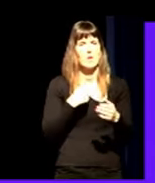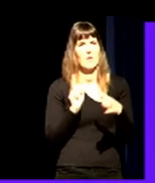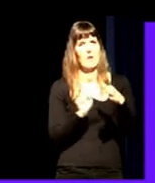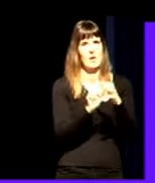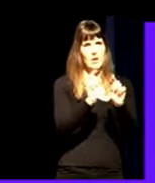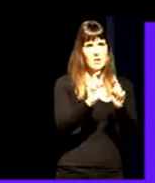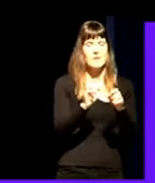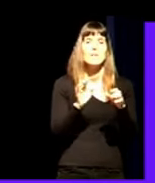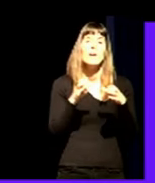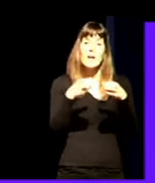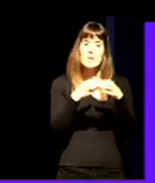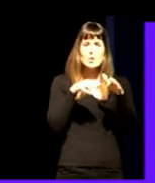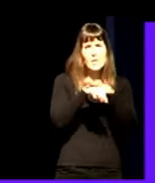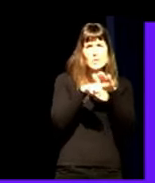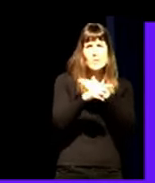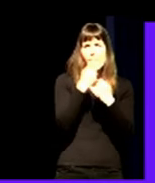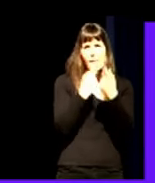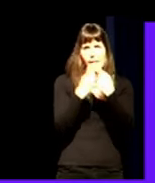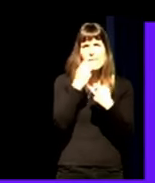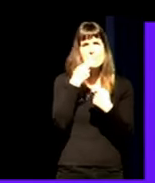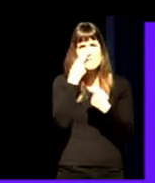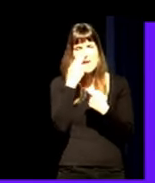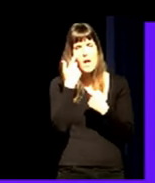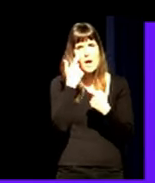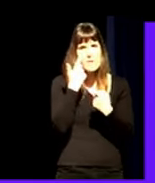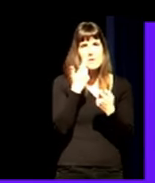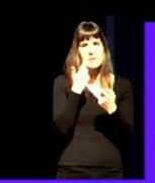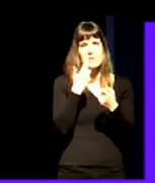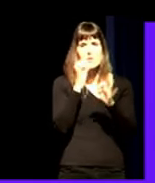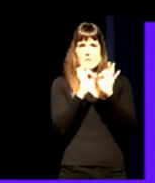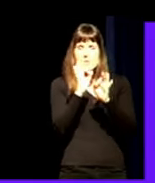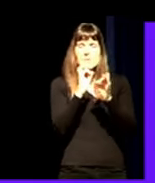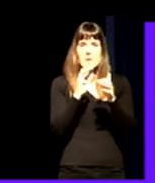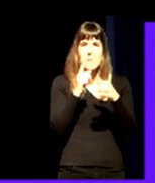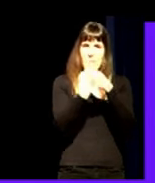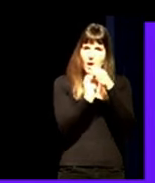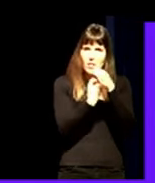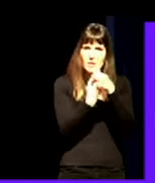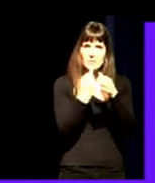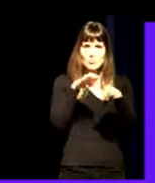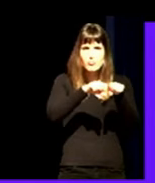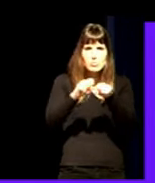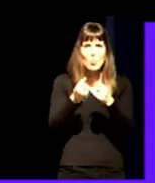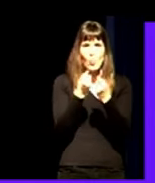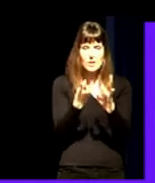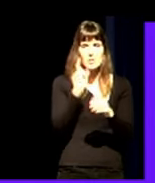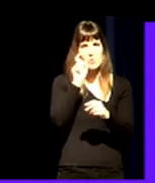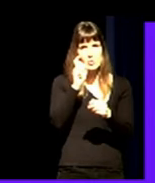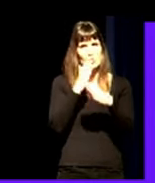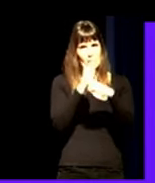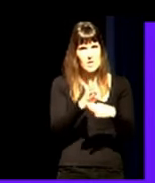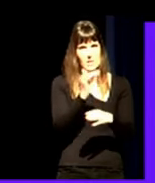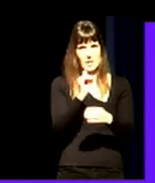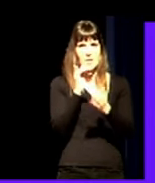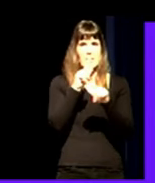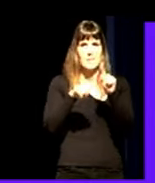equipos gestores piensan eso de, bueno, me llegará el cupo, no me llegará el cupo, tendré suficientes profesores de esto,